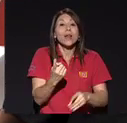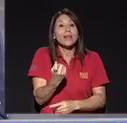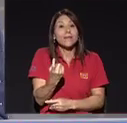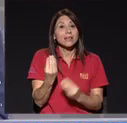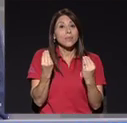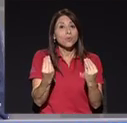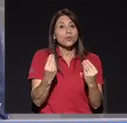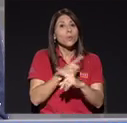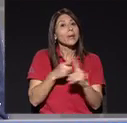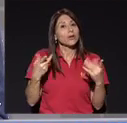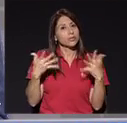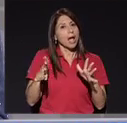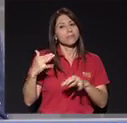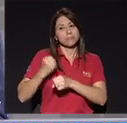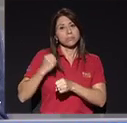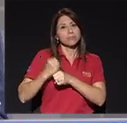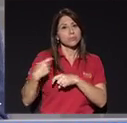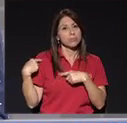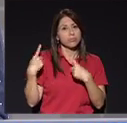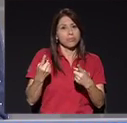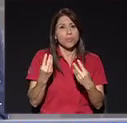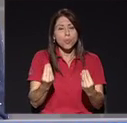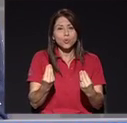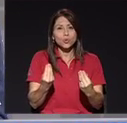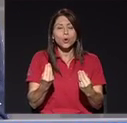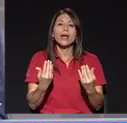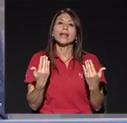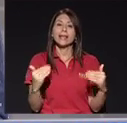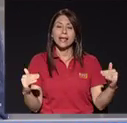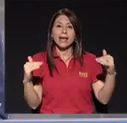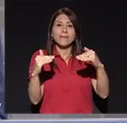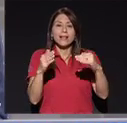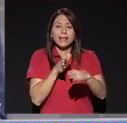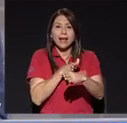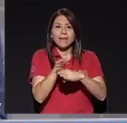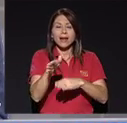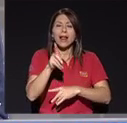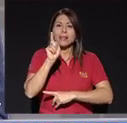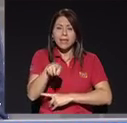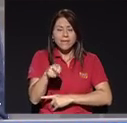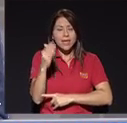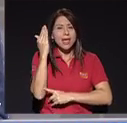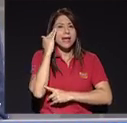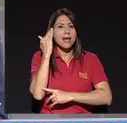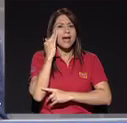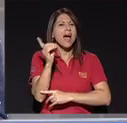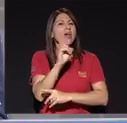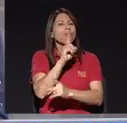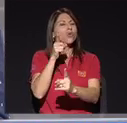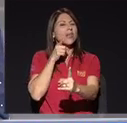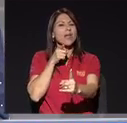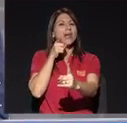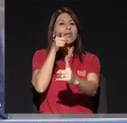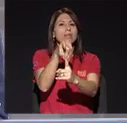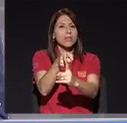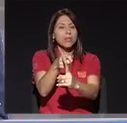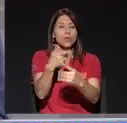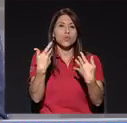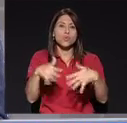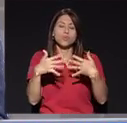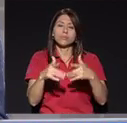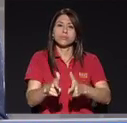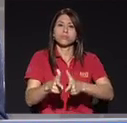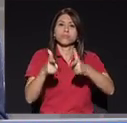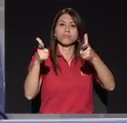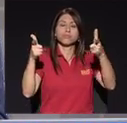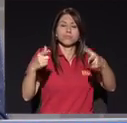mucho, pero que ha hecho mucho también, y que por lo menos a nivel de carrera hay que tener muy claro hacia dónde vamos caminando. Es una